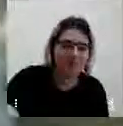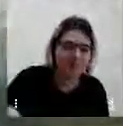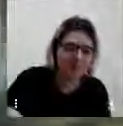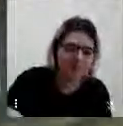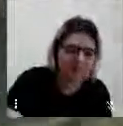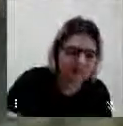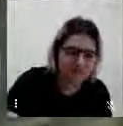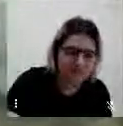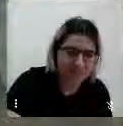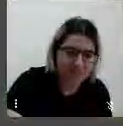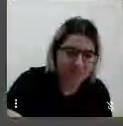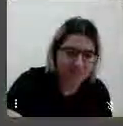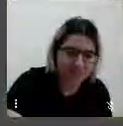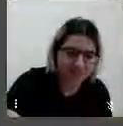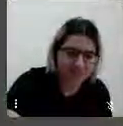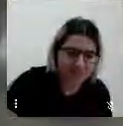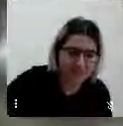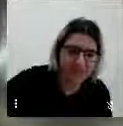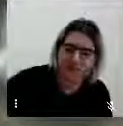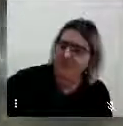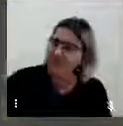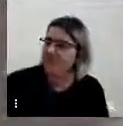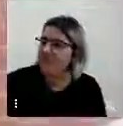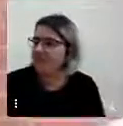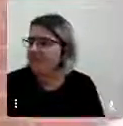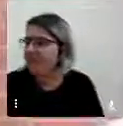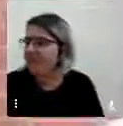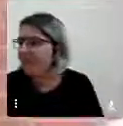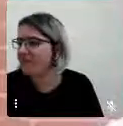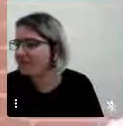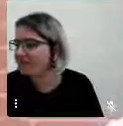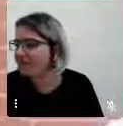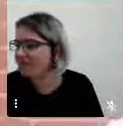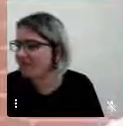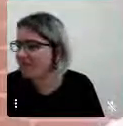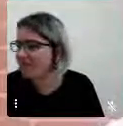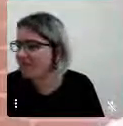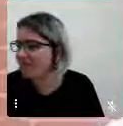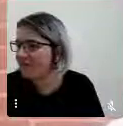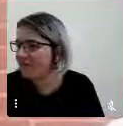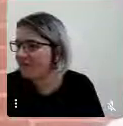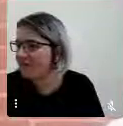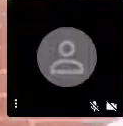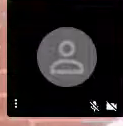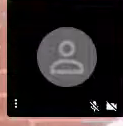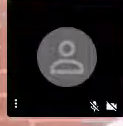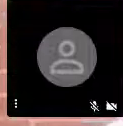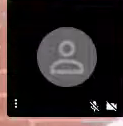bien. Adiós. Gracias. Aquí.